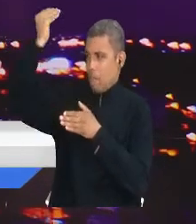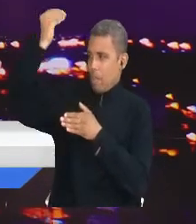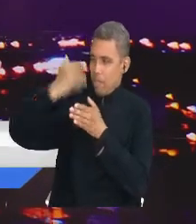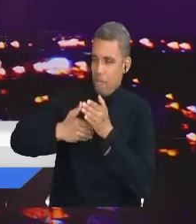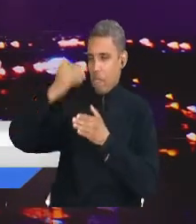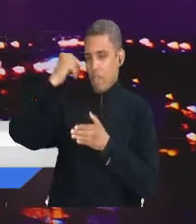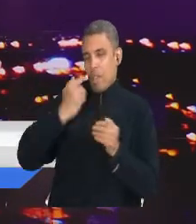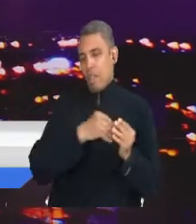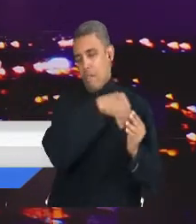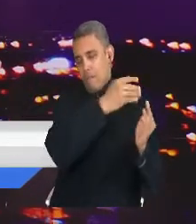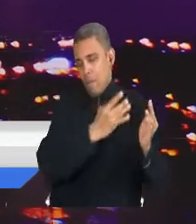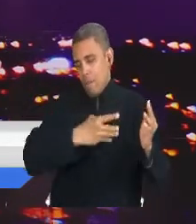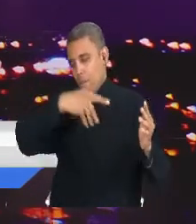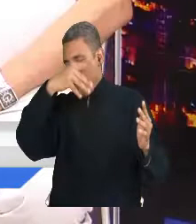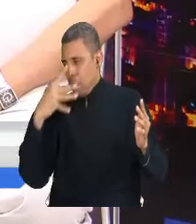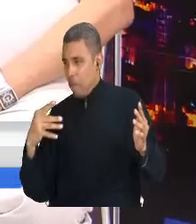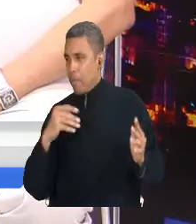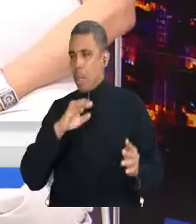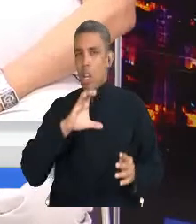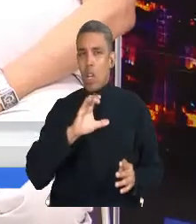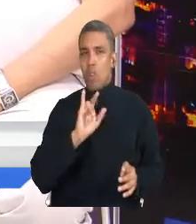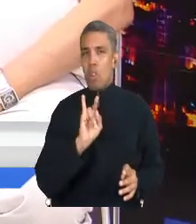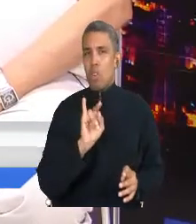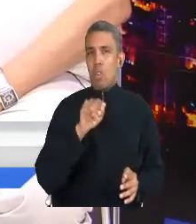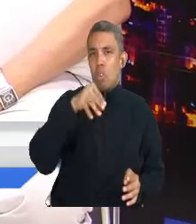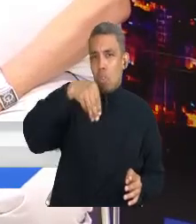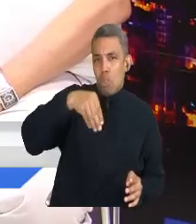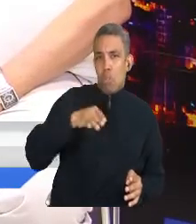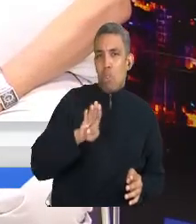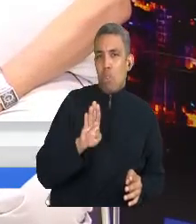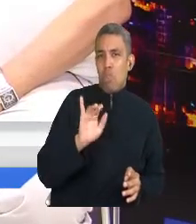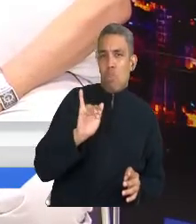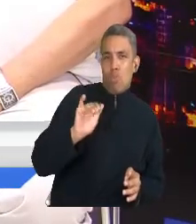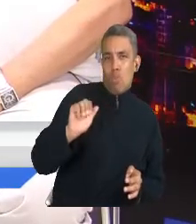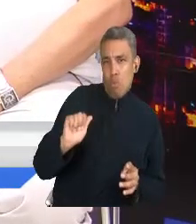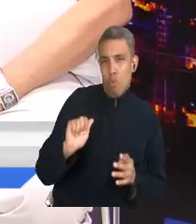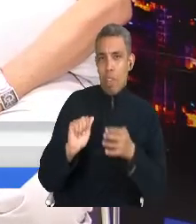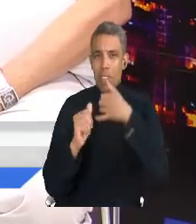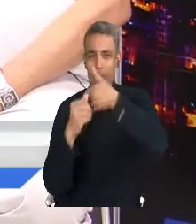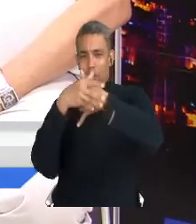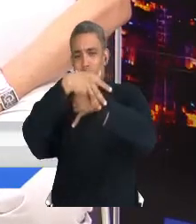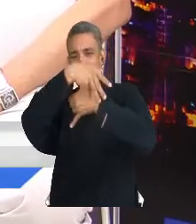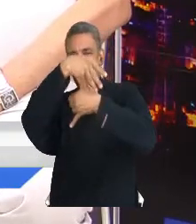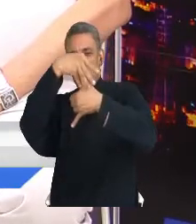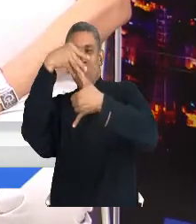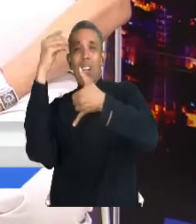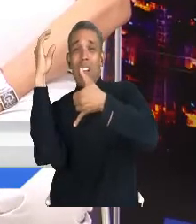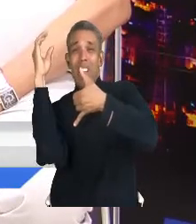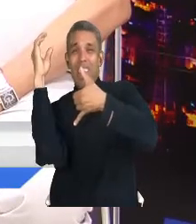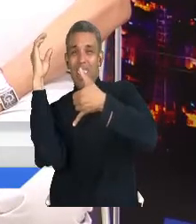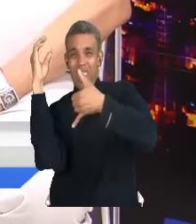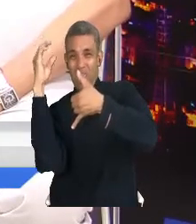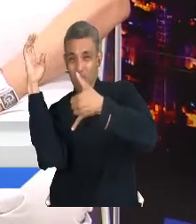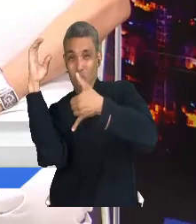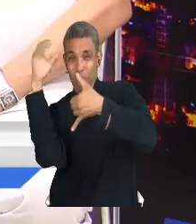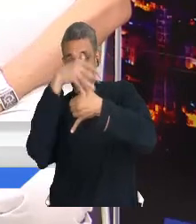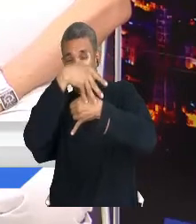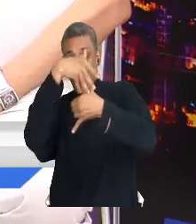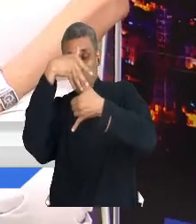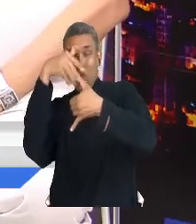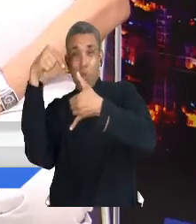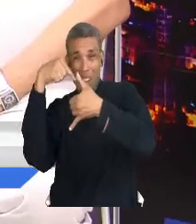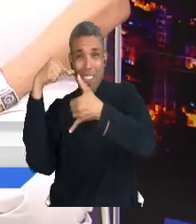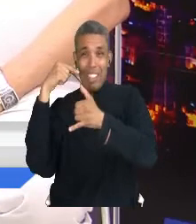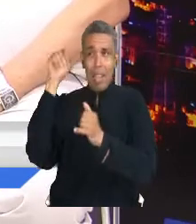verdad que, pues, la influencia del río es la que nos animó a que Barranca Bermeja, pues, que es